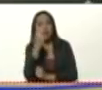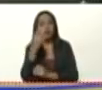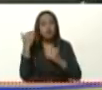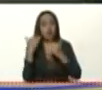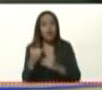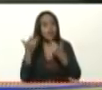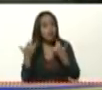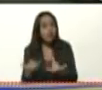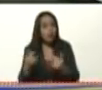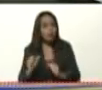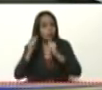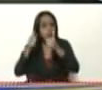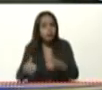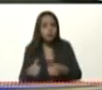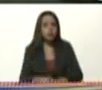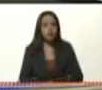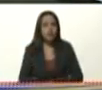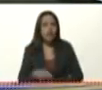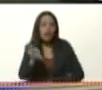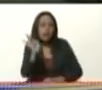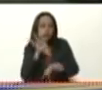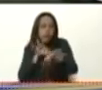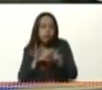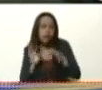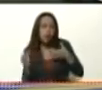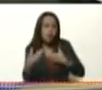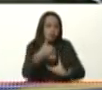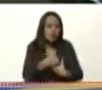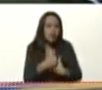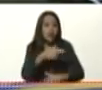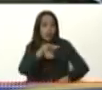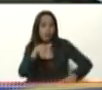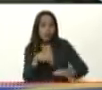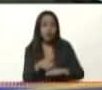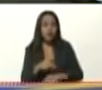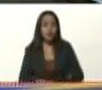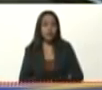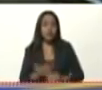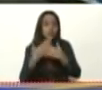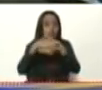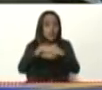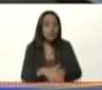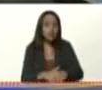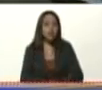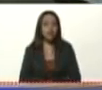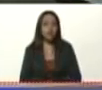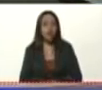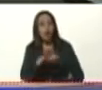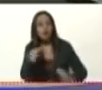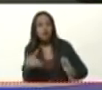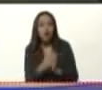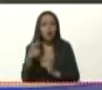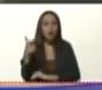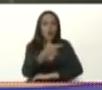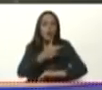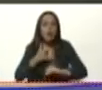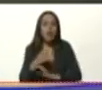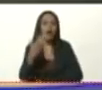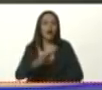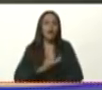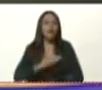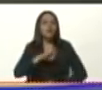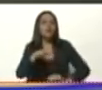ya la detección y contención a nivel nacional, de manera integral, con todos los gobernadores, con todos los alcaldes,